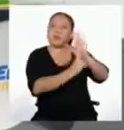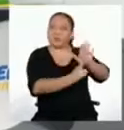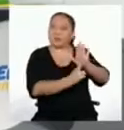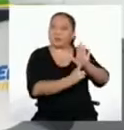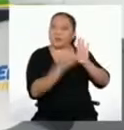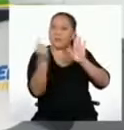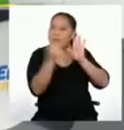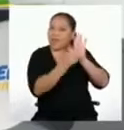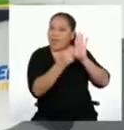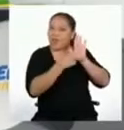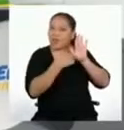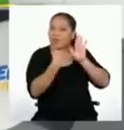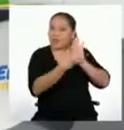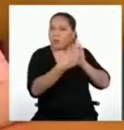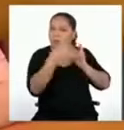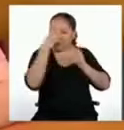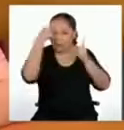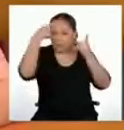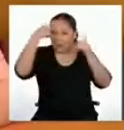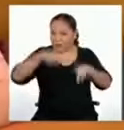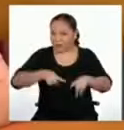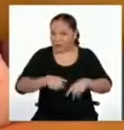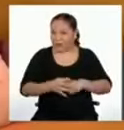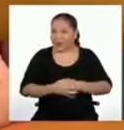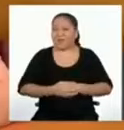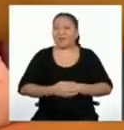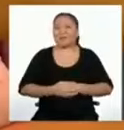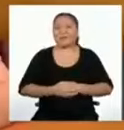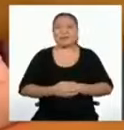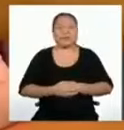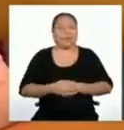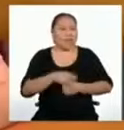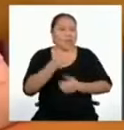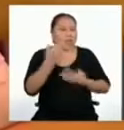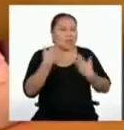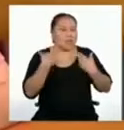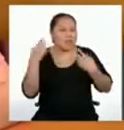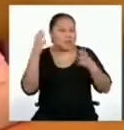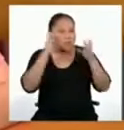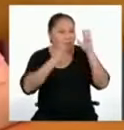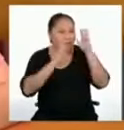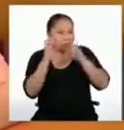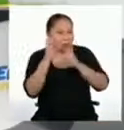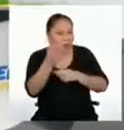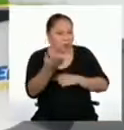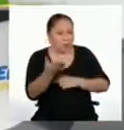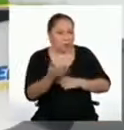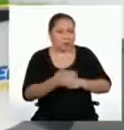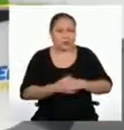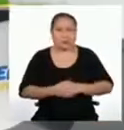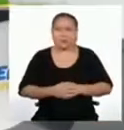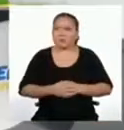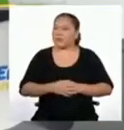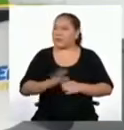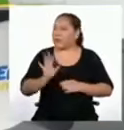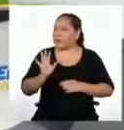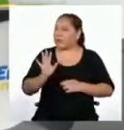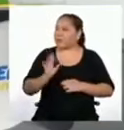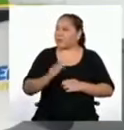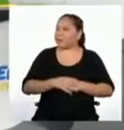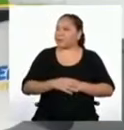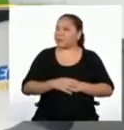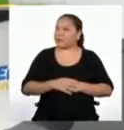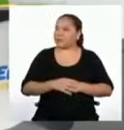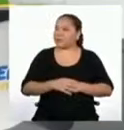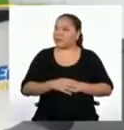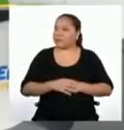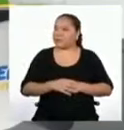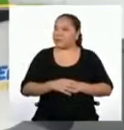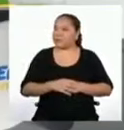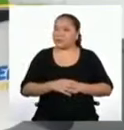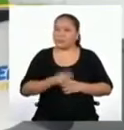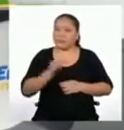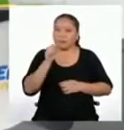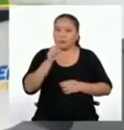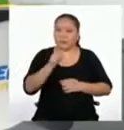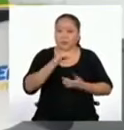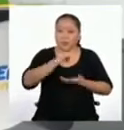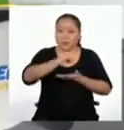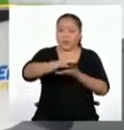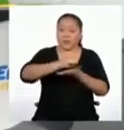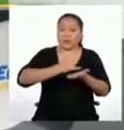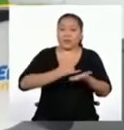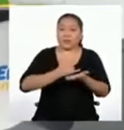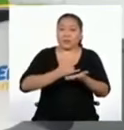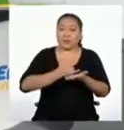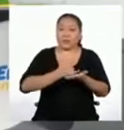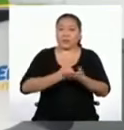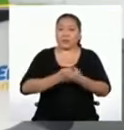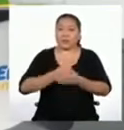toma de decisiones importantes. ¿Te ha quedado alguna duda, Yanira? A ver, este mensaje